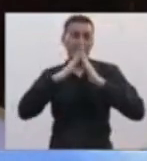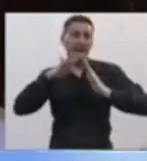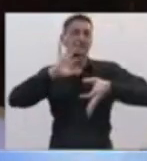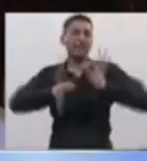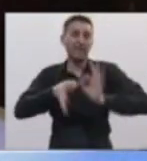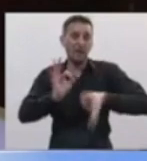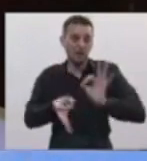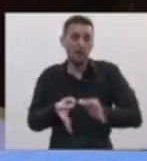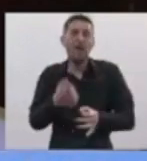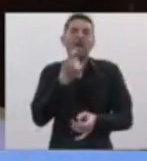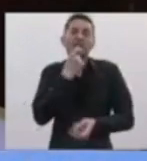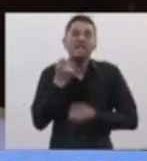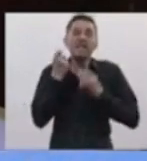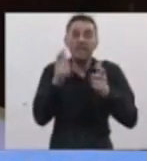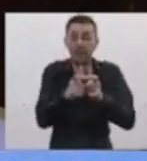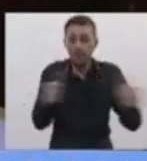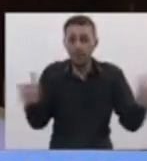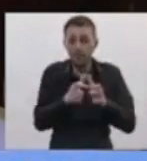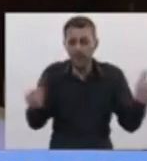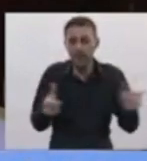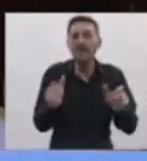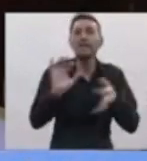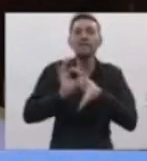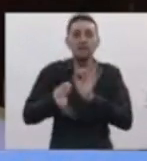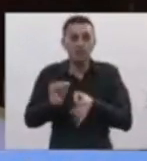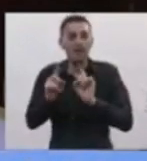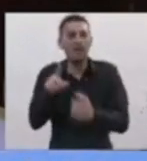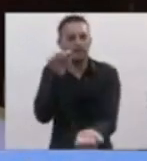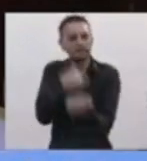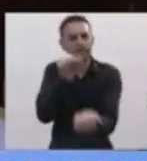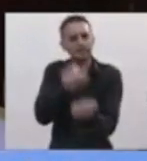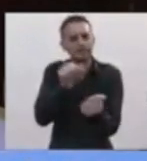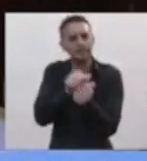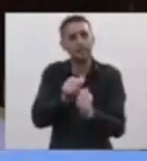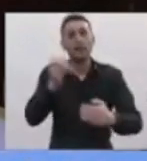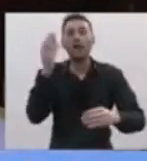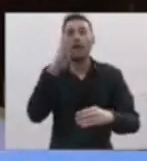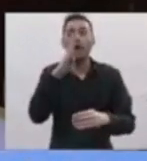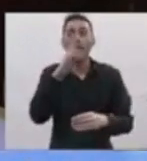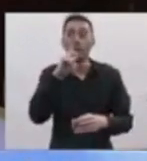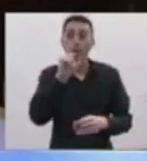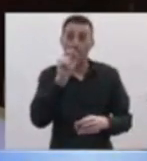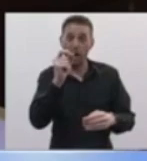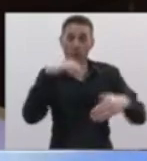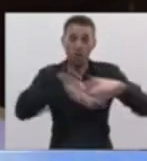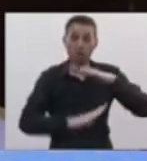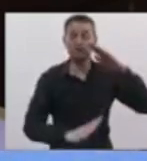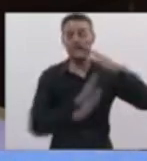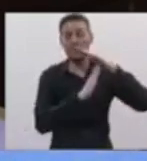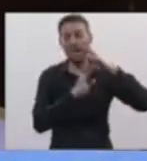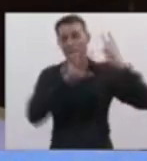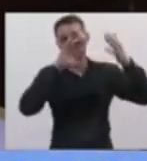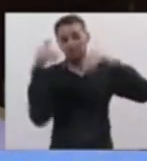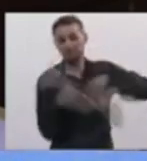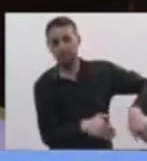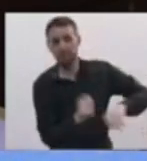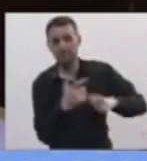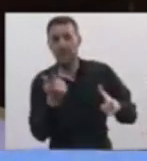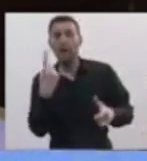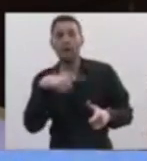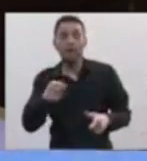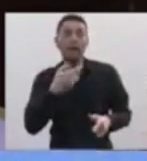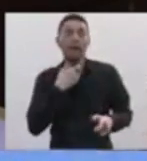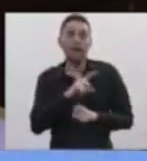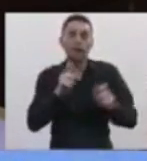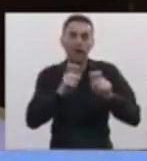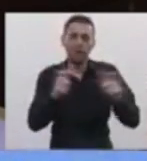seguramente si le proveyeran los billetes y monedas como corresponde imprimiendo al banco central no tendría difícil pero como no queremos aumentar la denominación de la